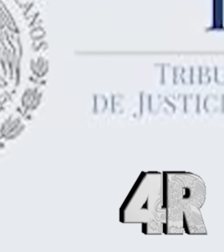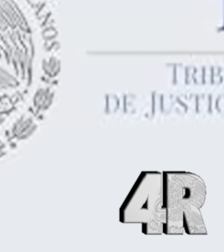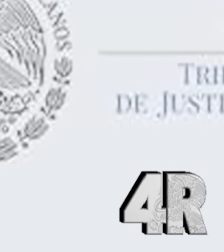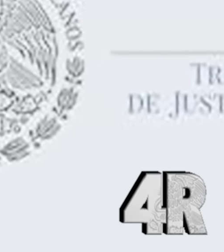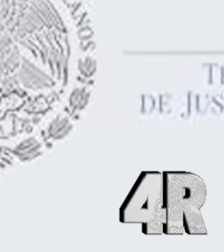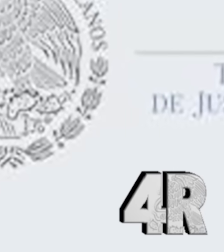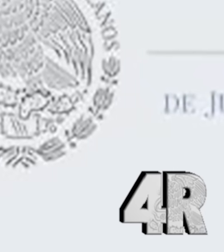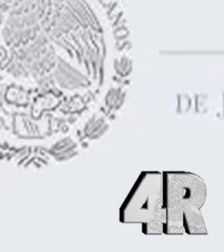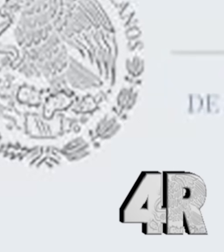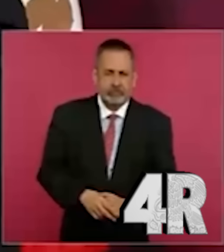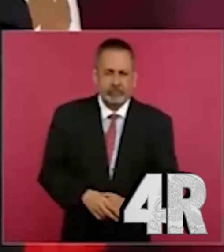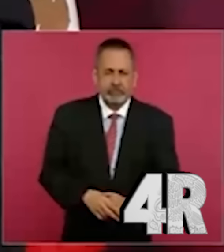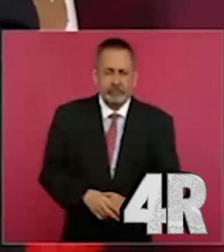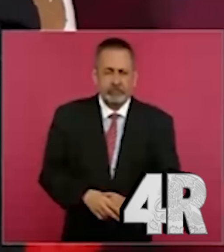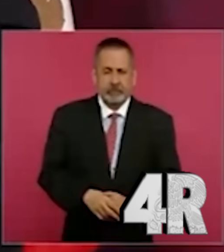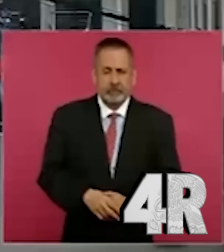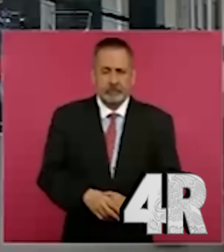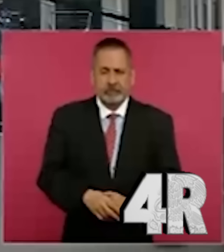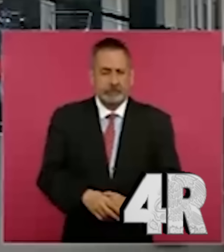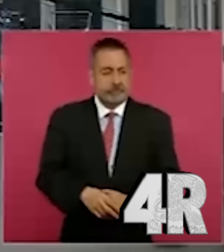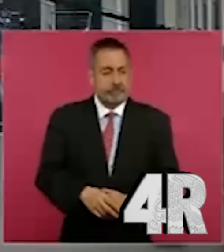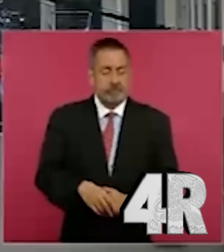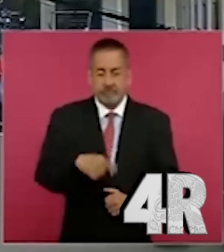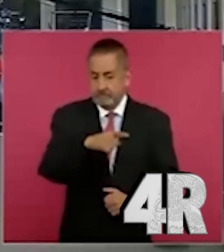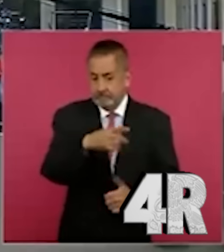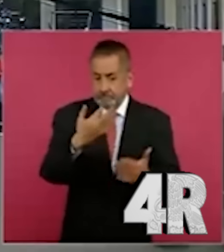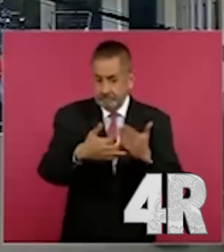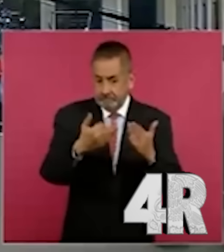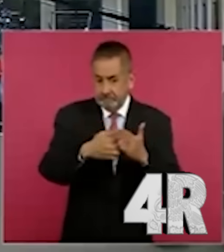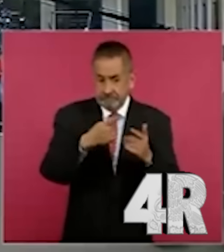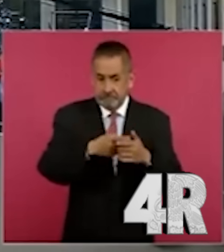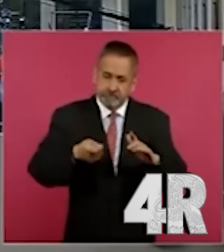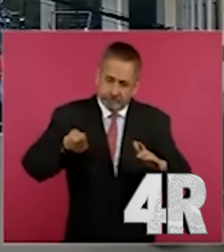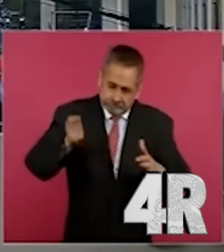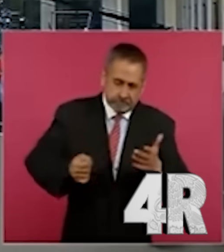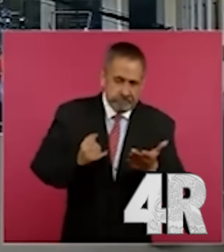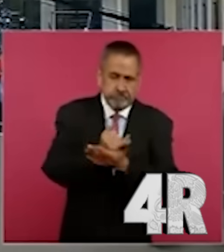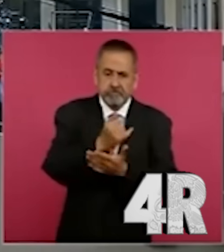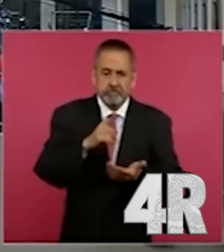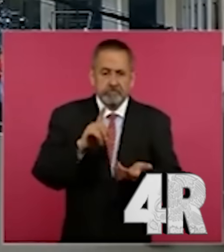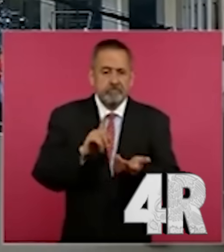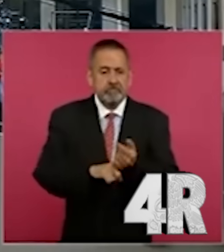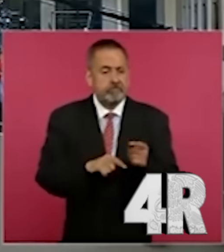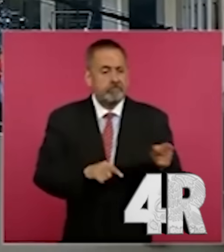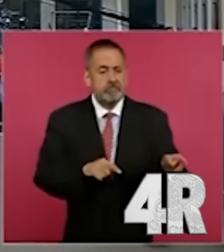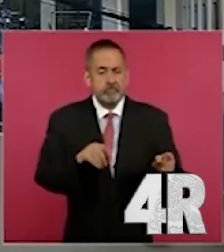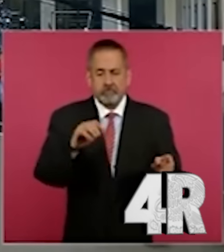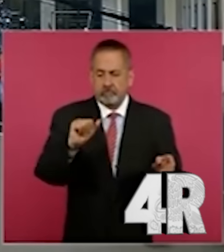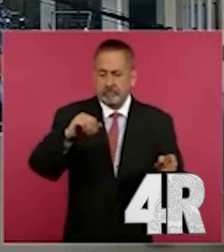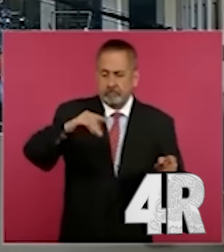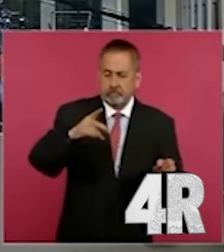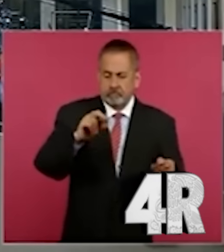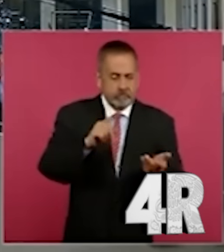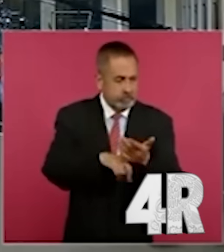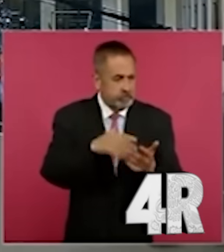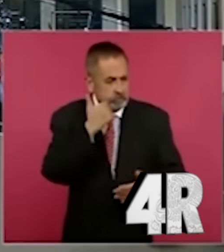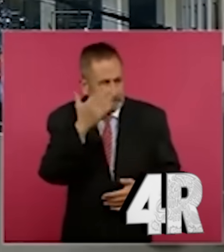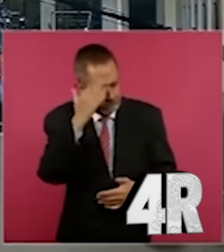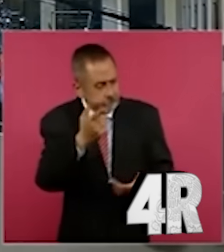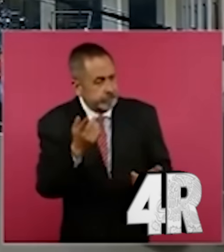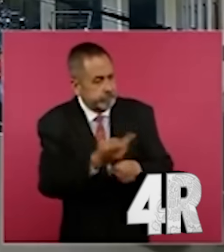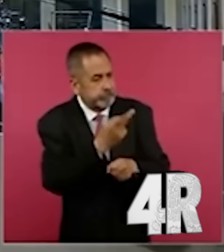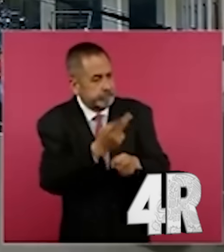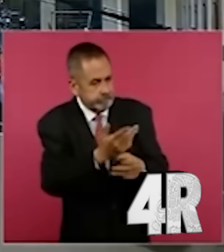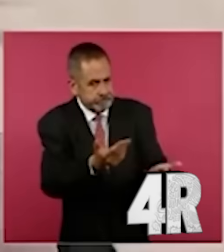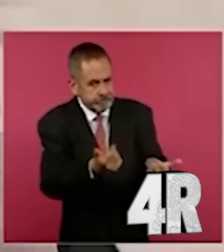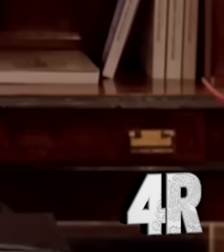está involucrando en sus problemas, y vemos cómo es que acreedores en Estados Unidos pierden la paciencia y ya están inclusive